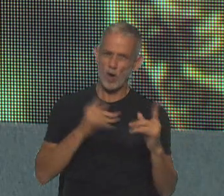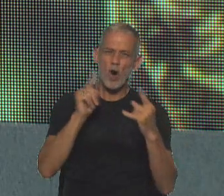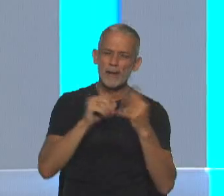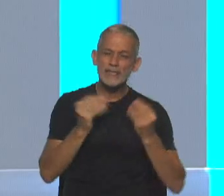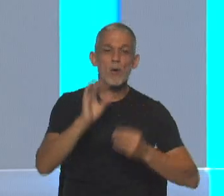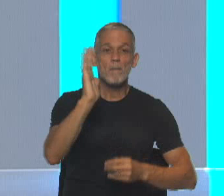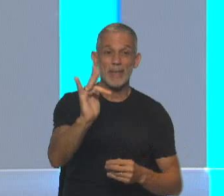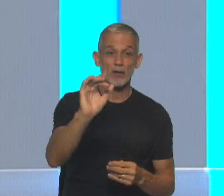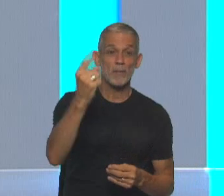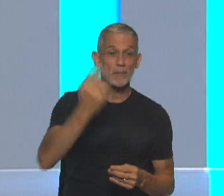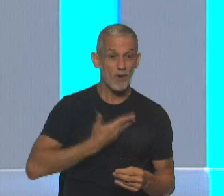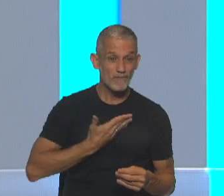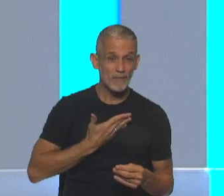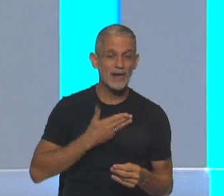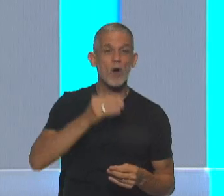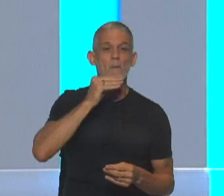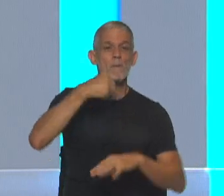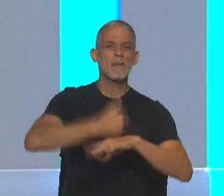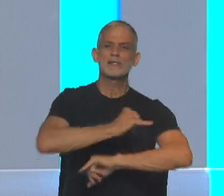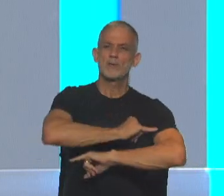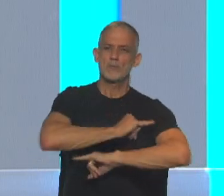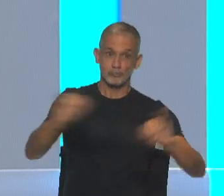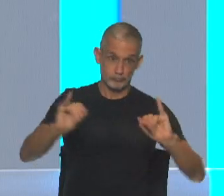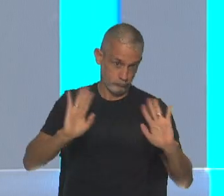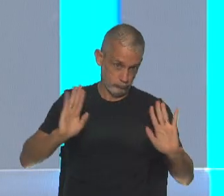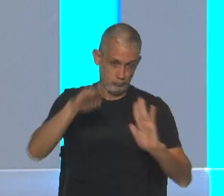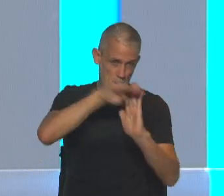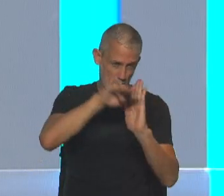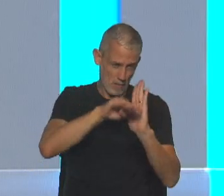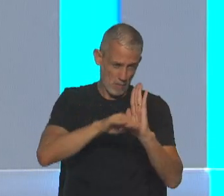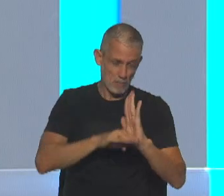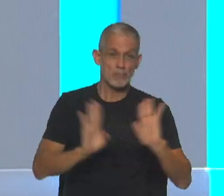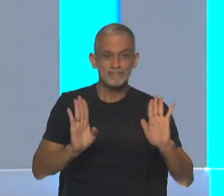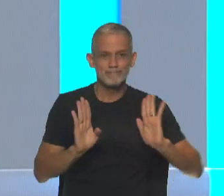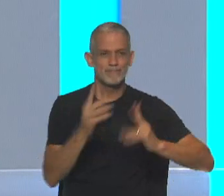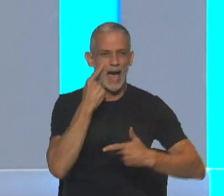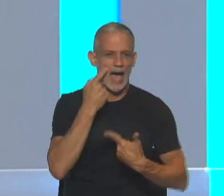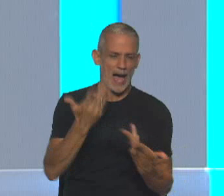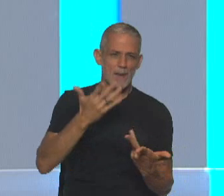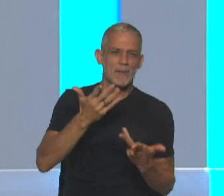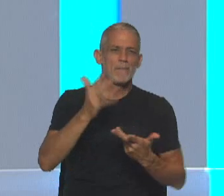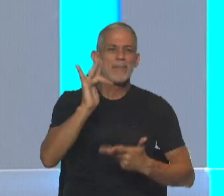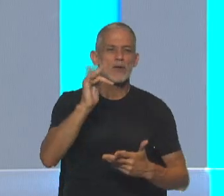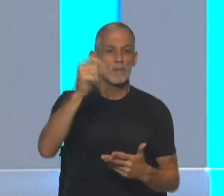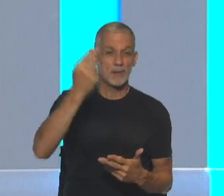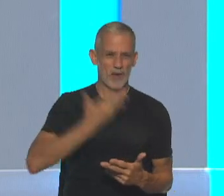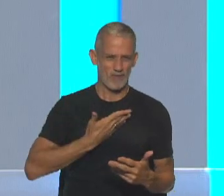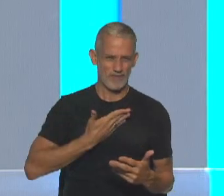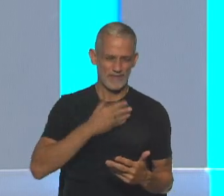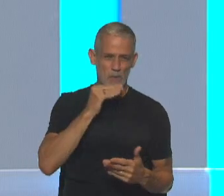es que el miércoles primero de febrero Sergio massa está haciendo el anuncio de todo de todo este paquete que se sigue